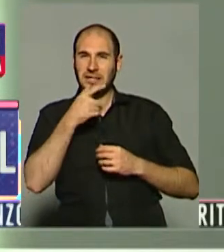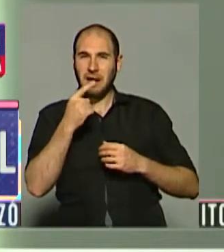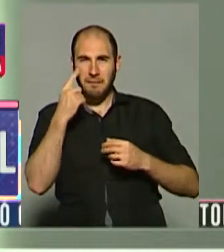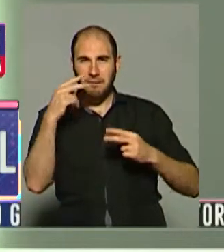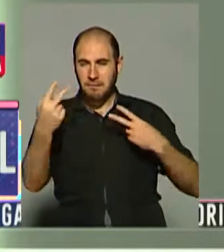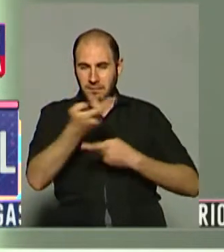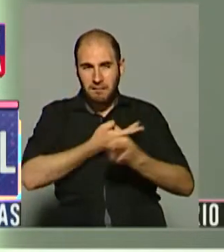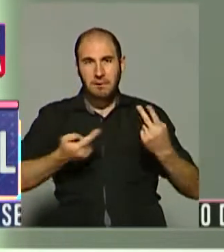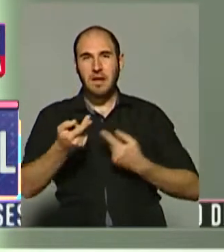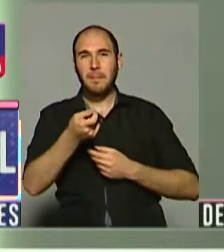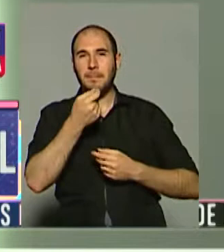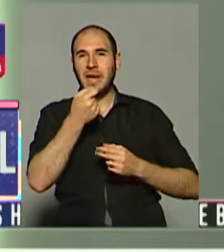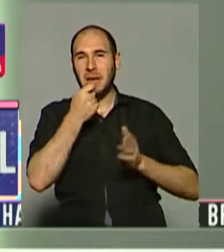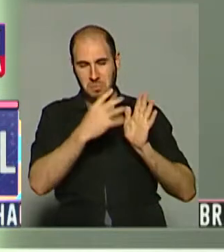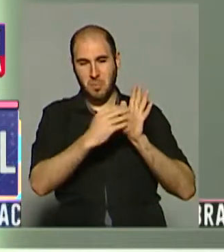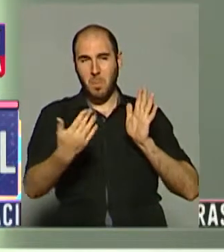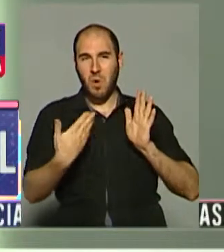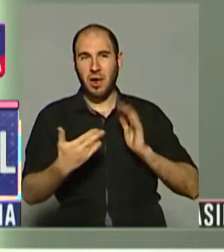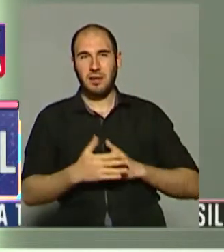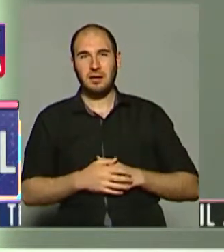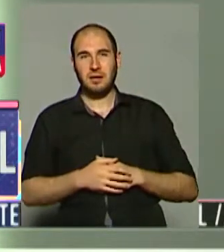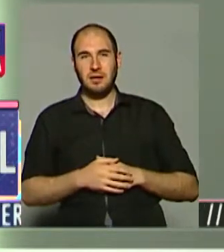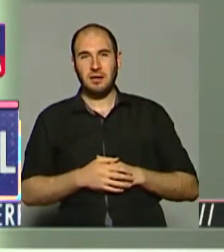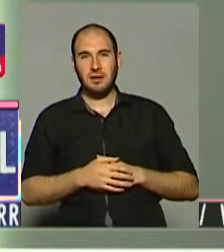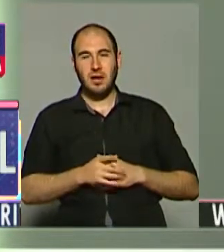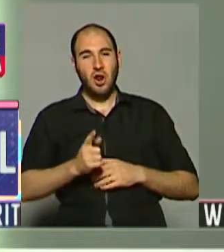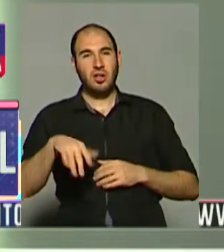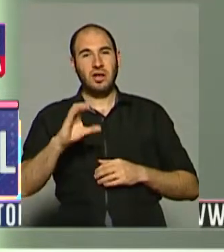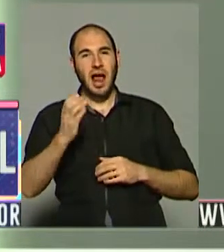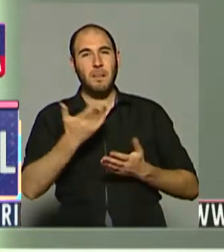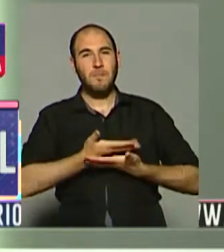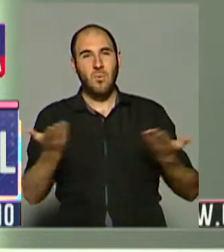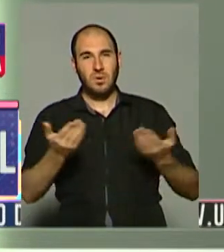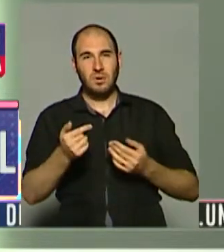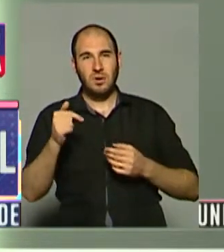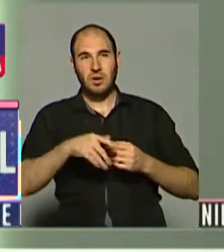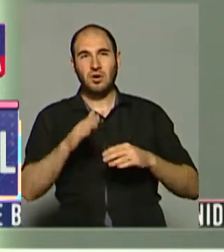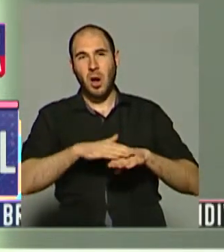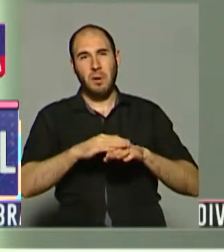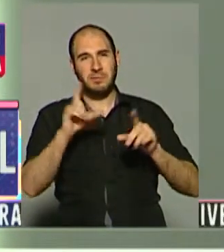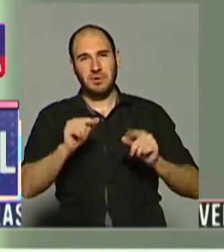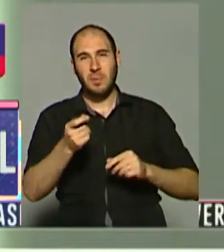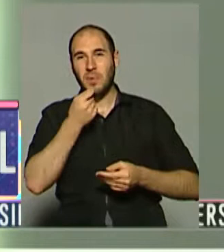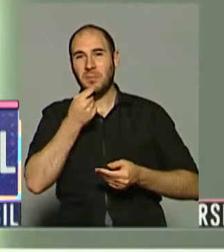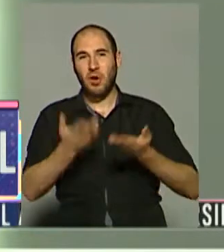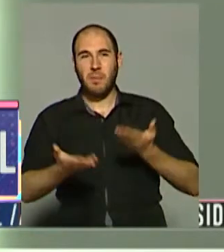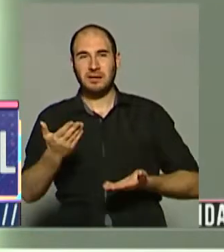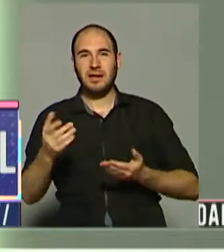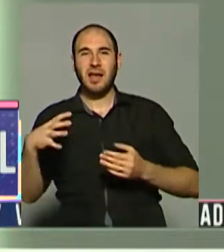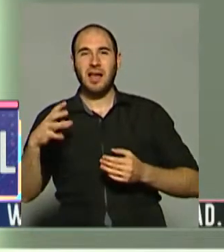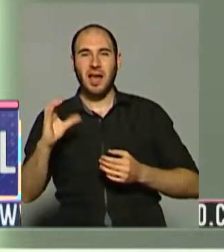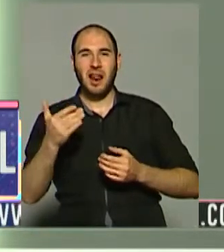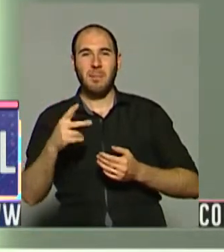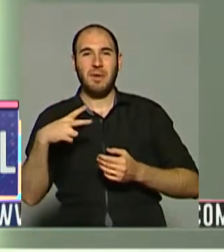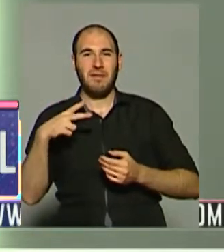nos vemos, digamos, como un ejemplo en ese sentido, uh-huh. ¿No? Sí. Creo que como canales públicos tenemos mucho menos compromisos que lo que tienen algunos canales privados